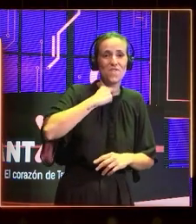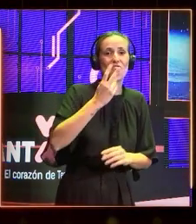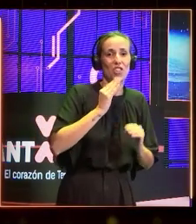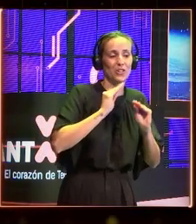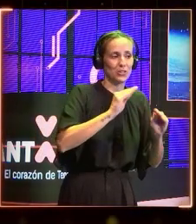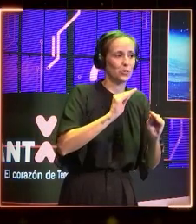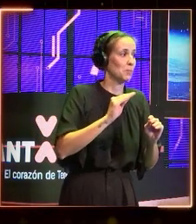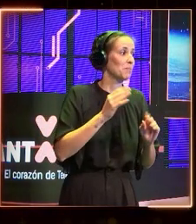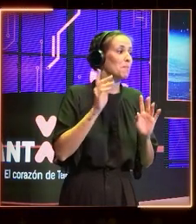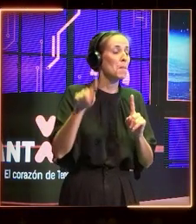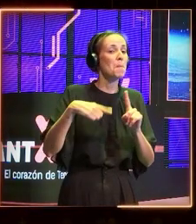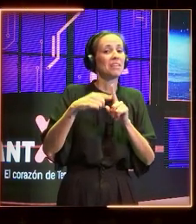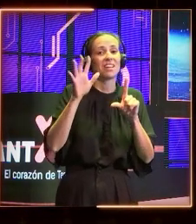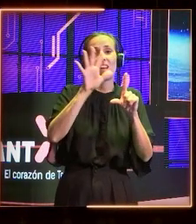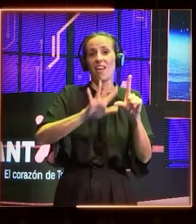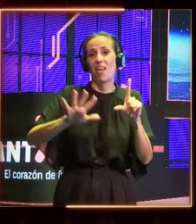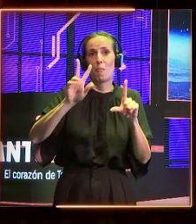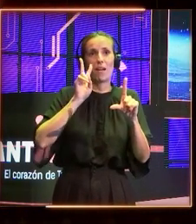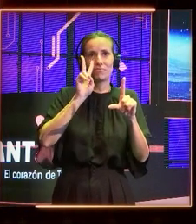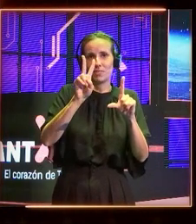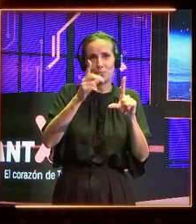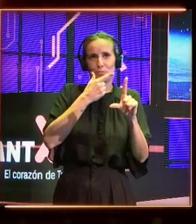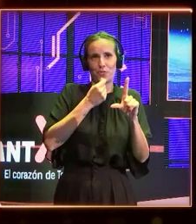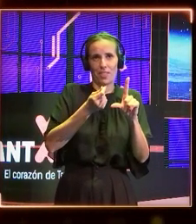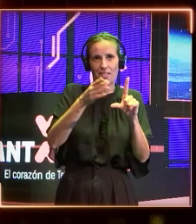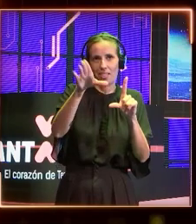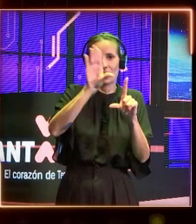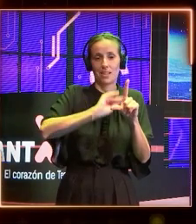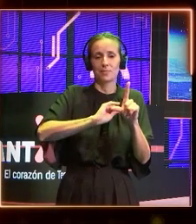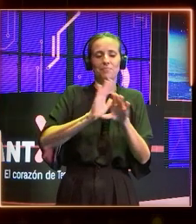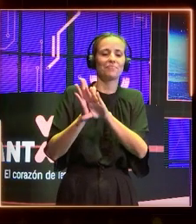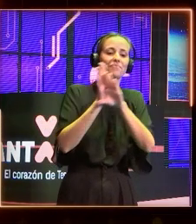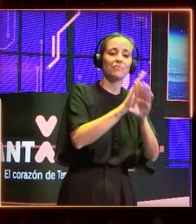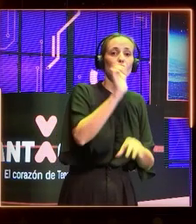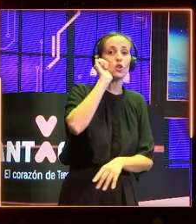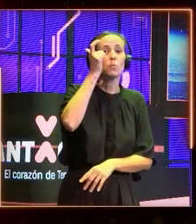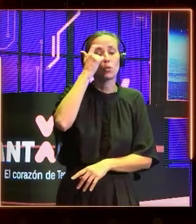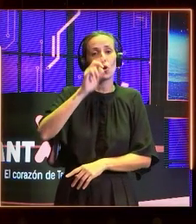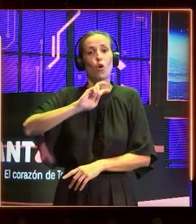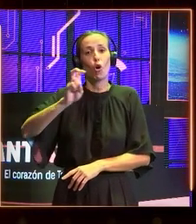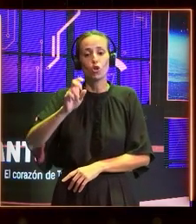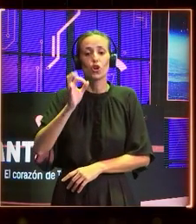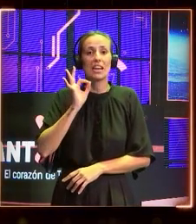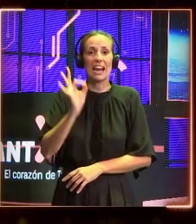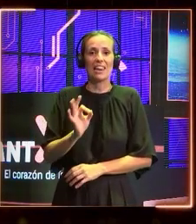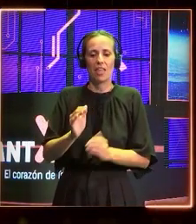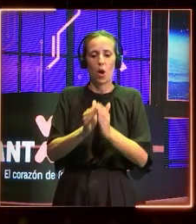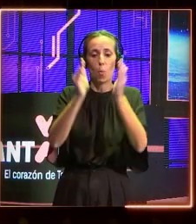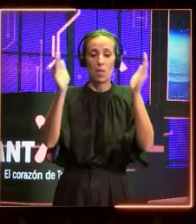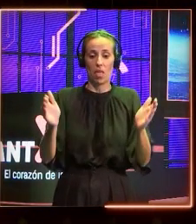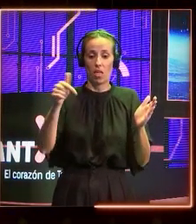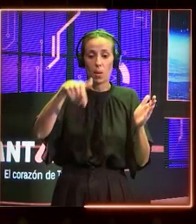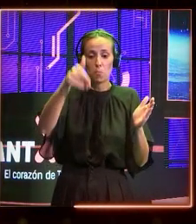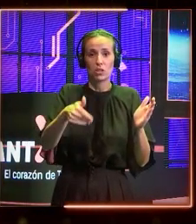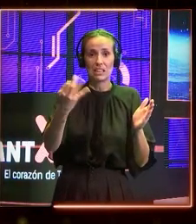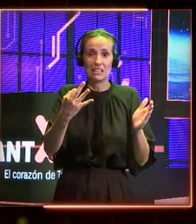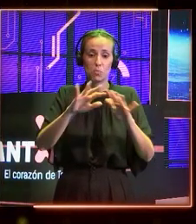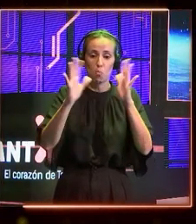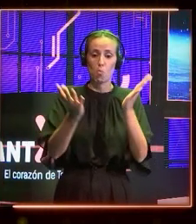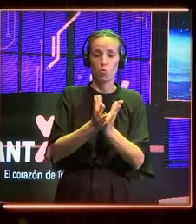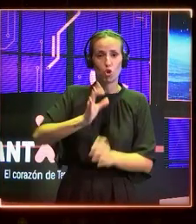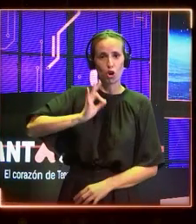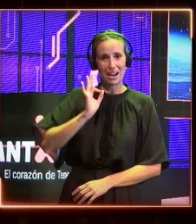por sí solas vale eh adentrándonos en el otro concepto sería la realidad aumentada donde aquí Lo importante es el mundo real que está